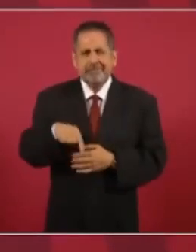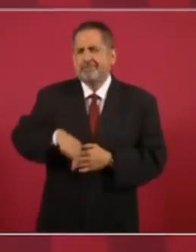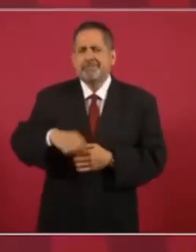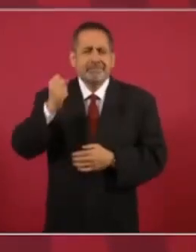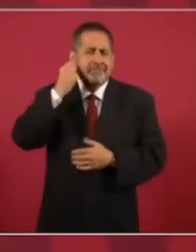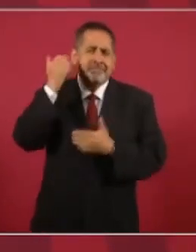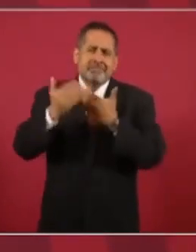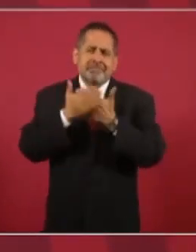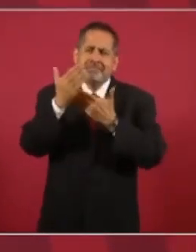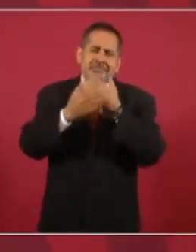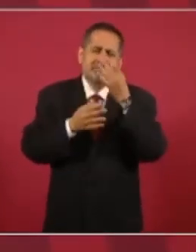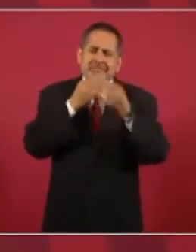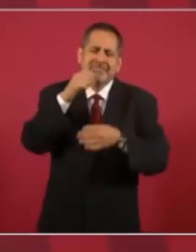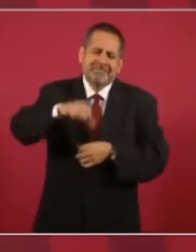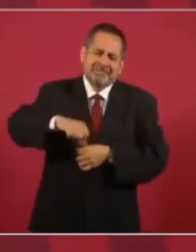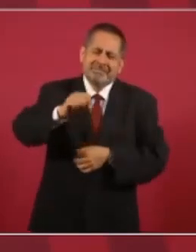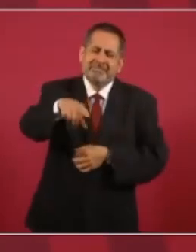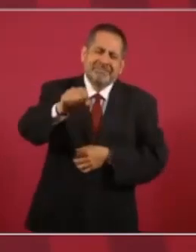mañaneras